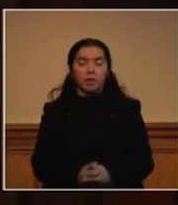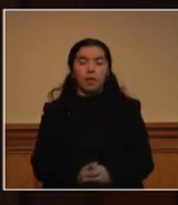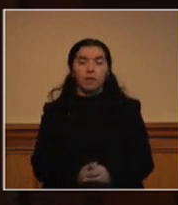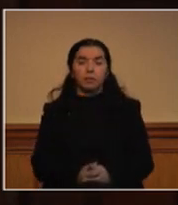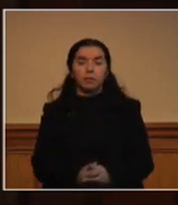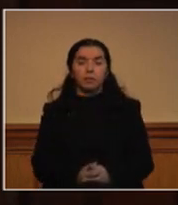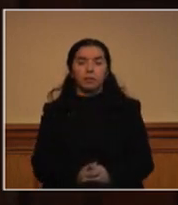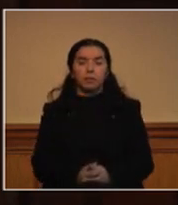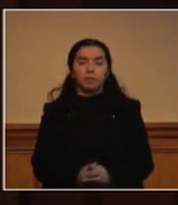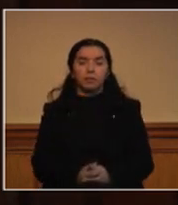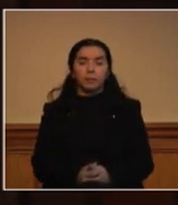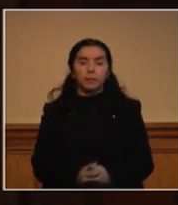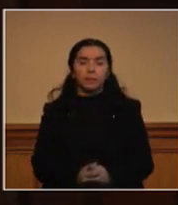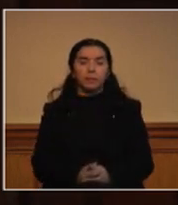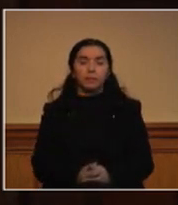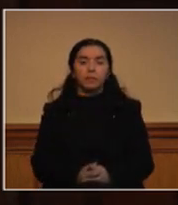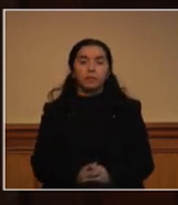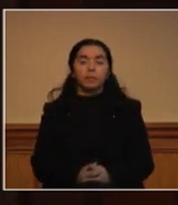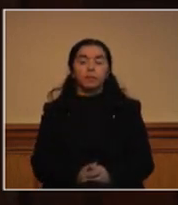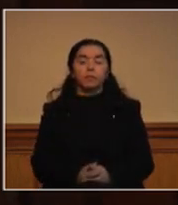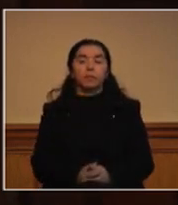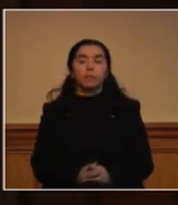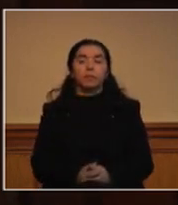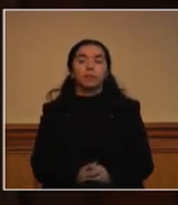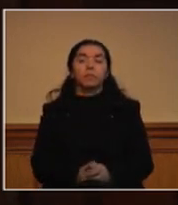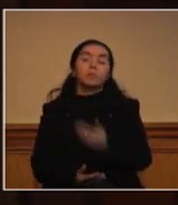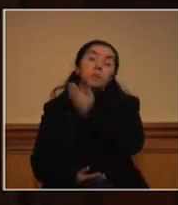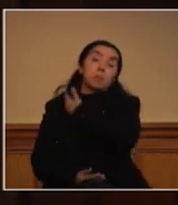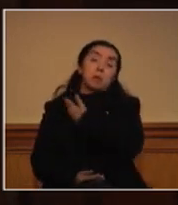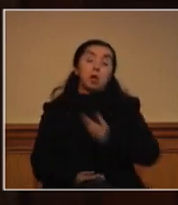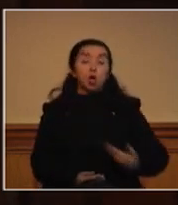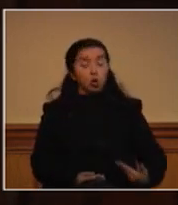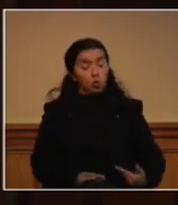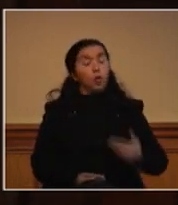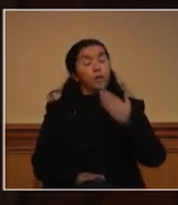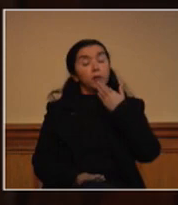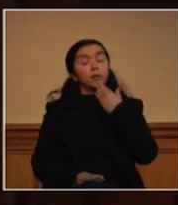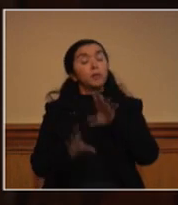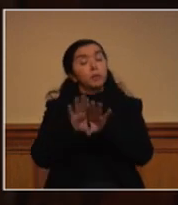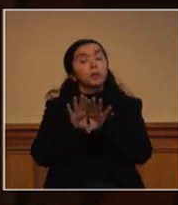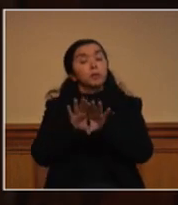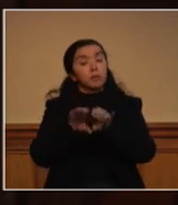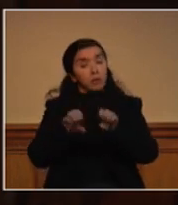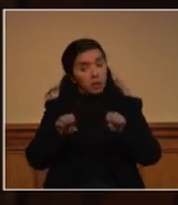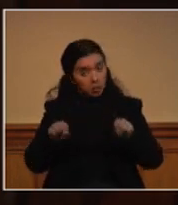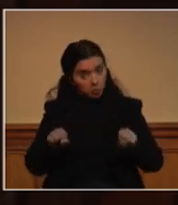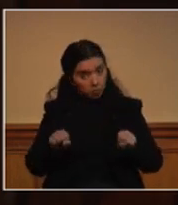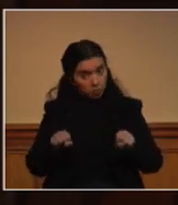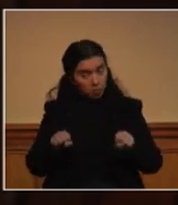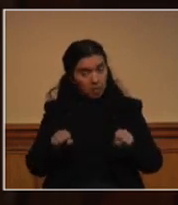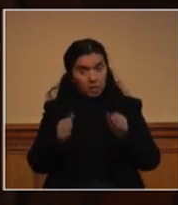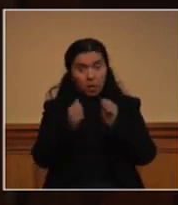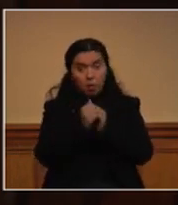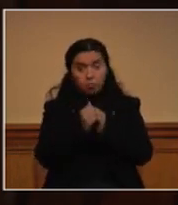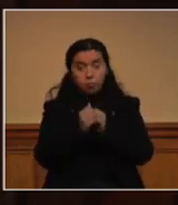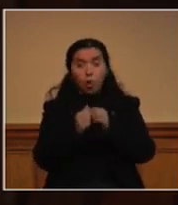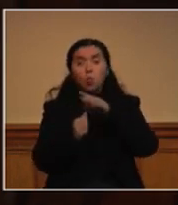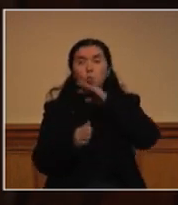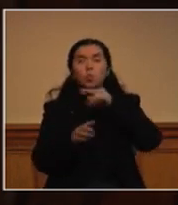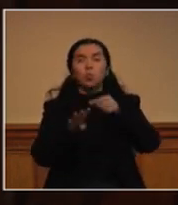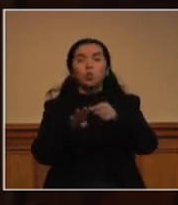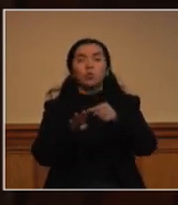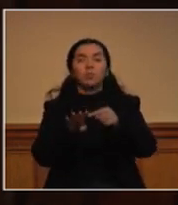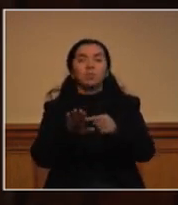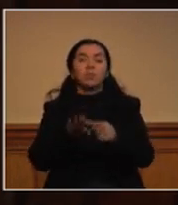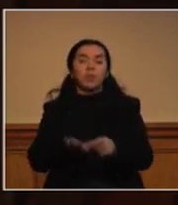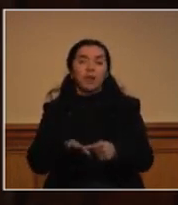Dentro de la línea de la C4, los gobiernos se comprometen también con las TIC para poder estar